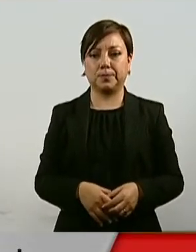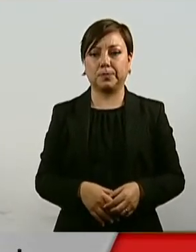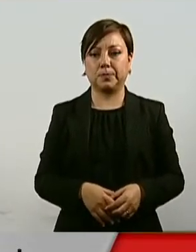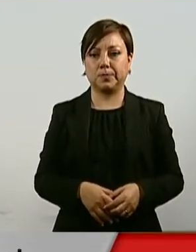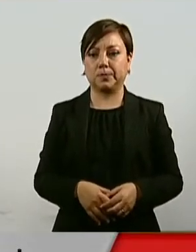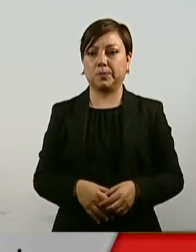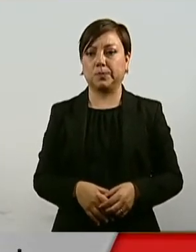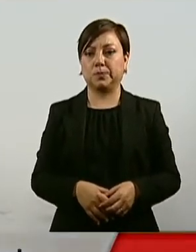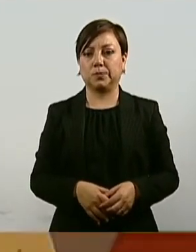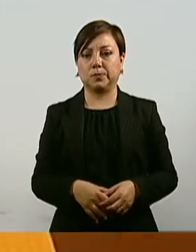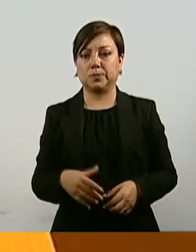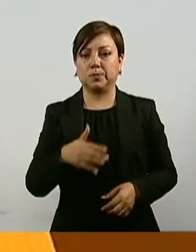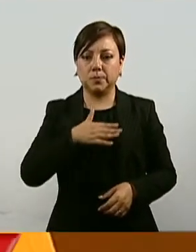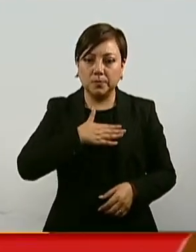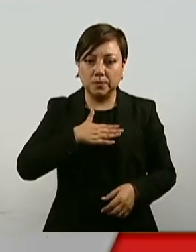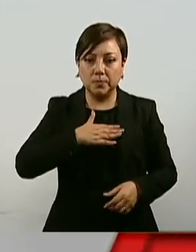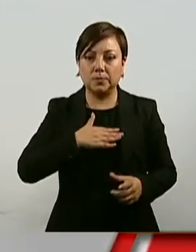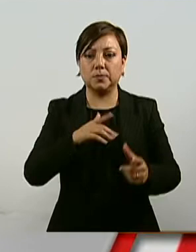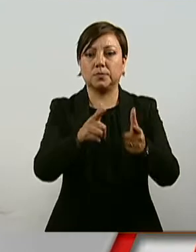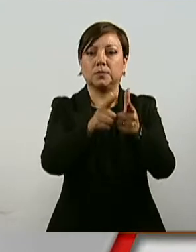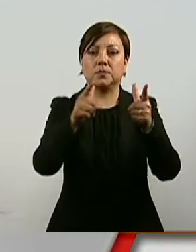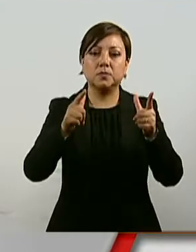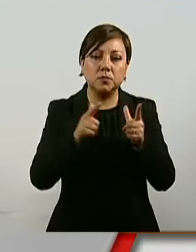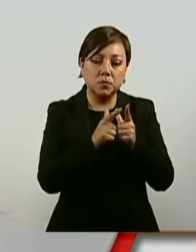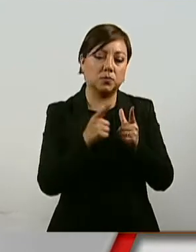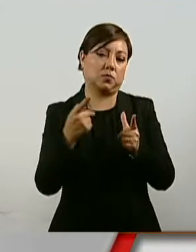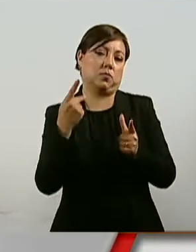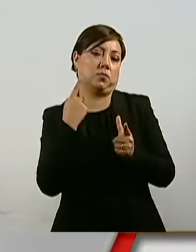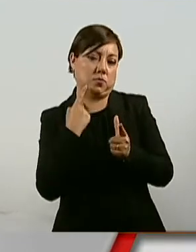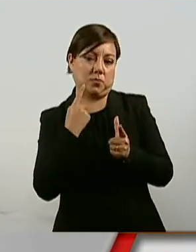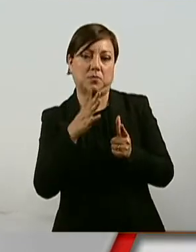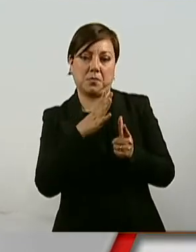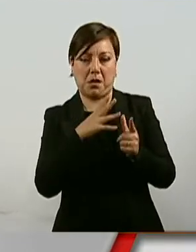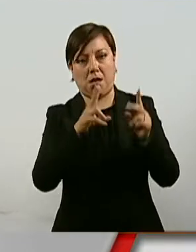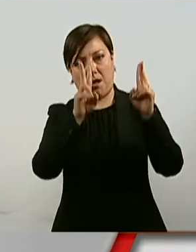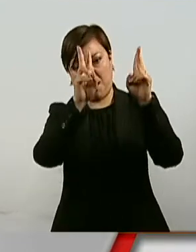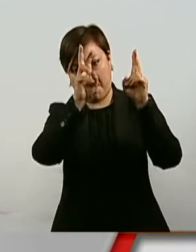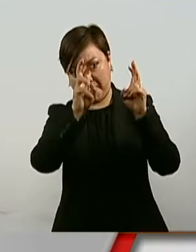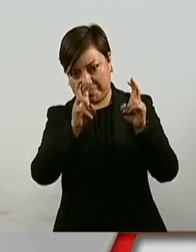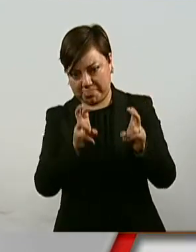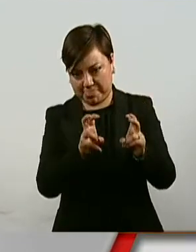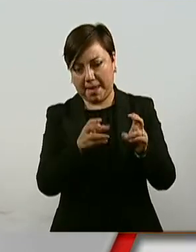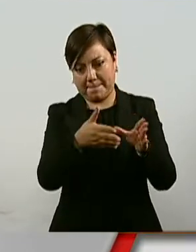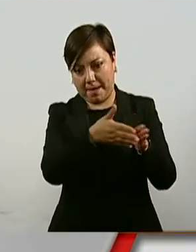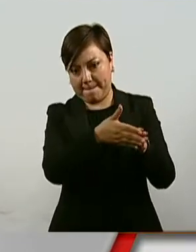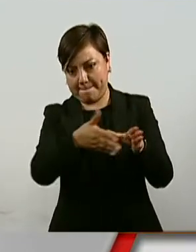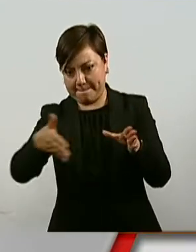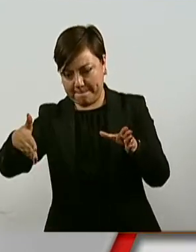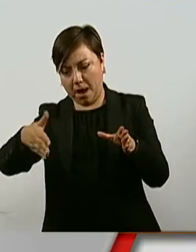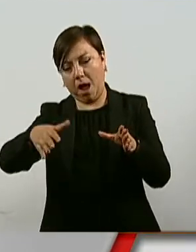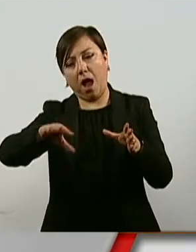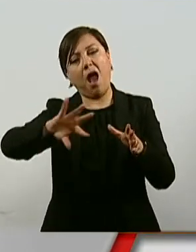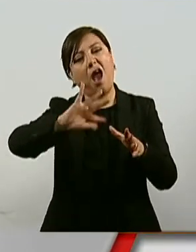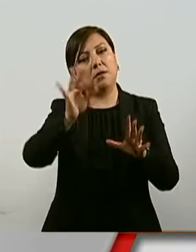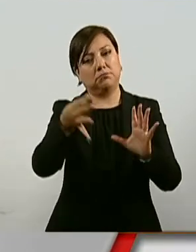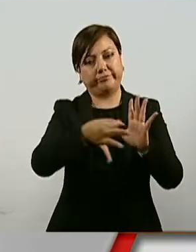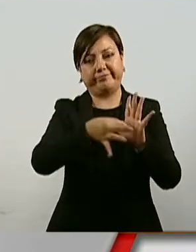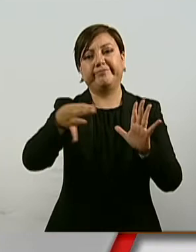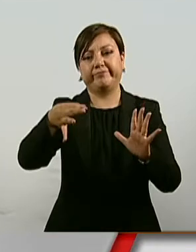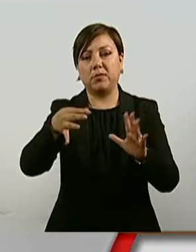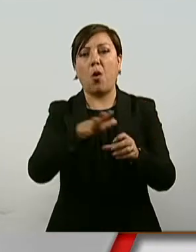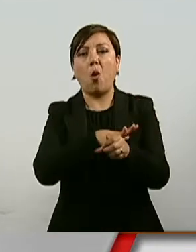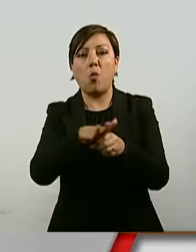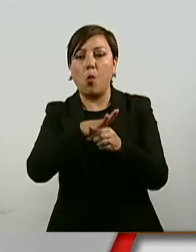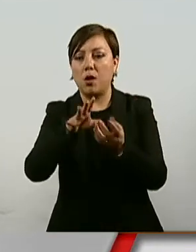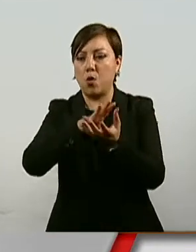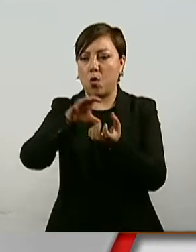En nuestro grupo parlamentario hay una agenda puntual: respetar el orden constitucional.